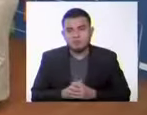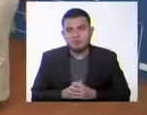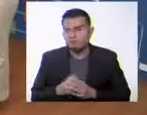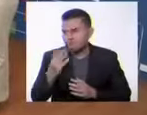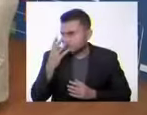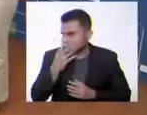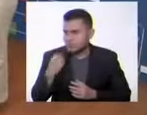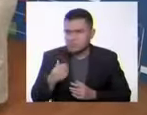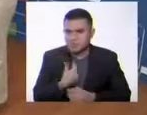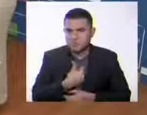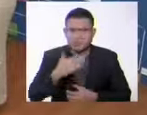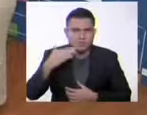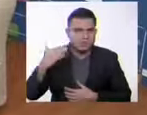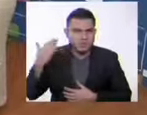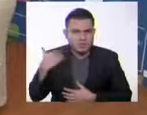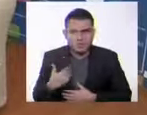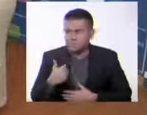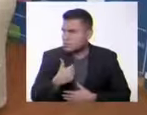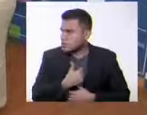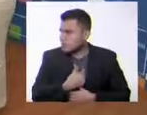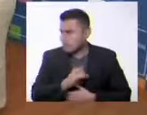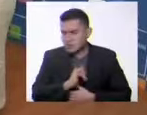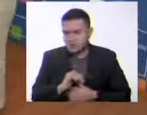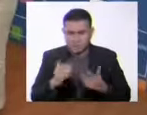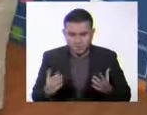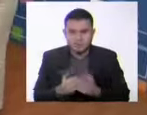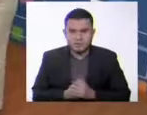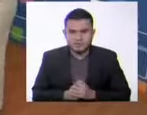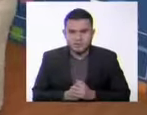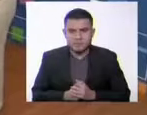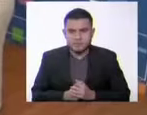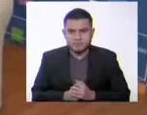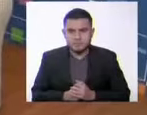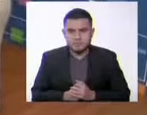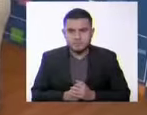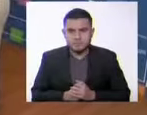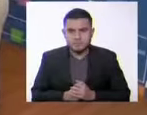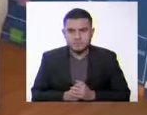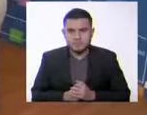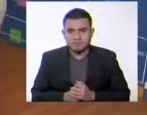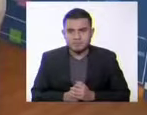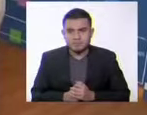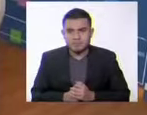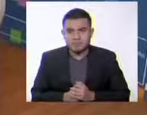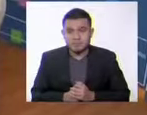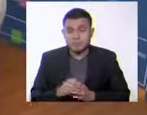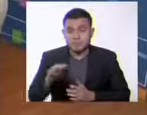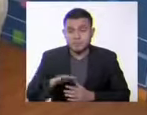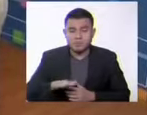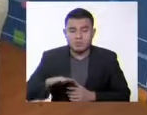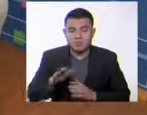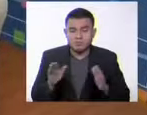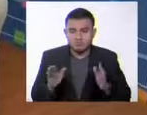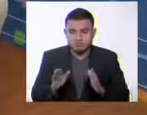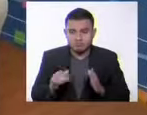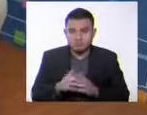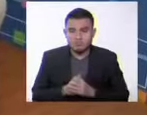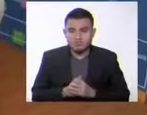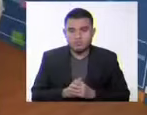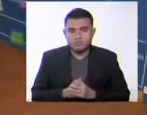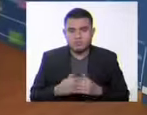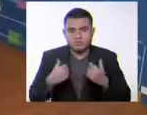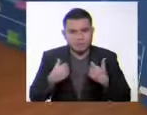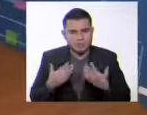embellece nuestro país, embellece nuestra identidad. Sí, a pesar de que El Salvador es un lugar pequeño, pero tiene